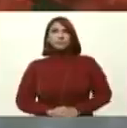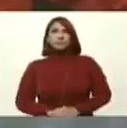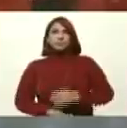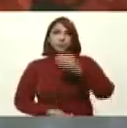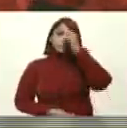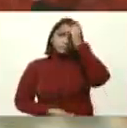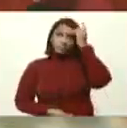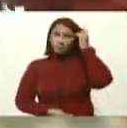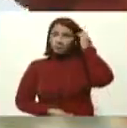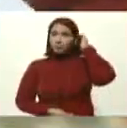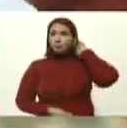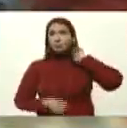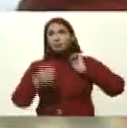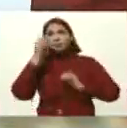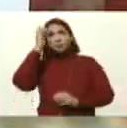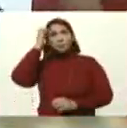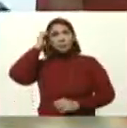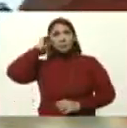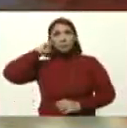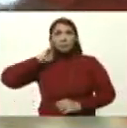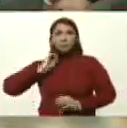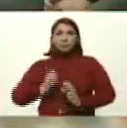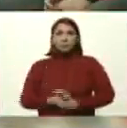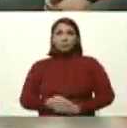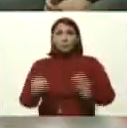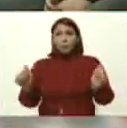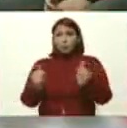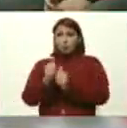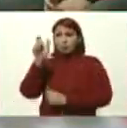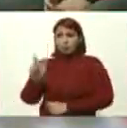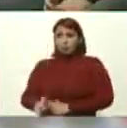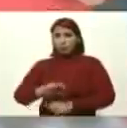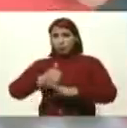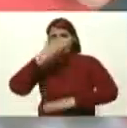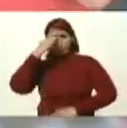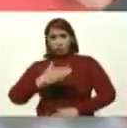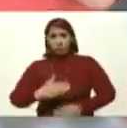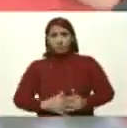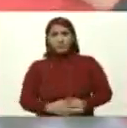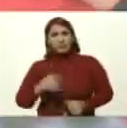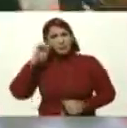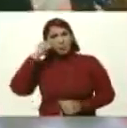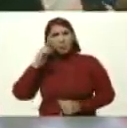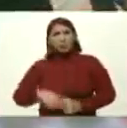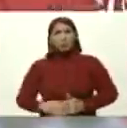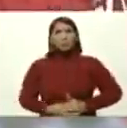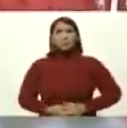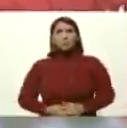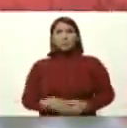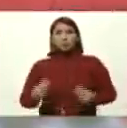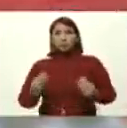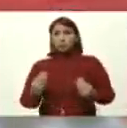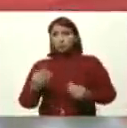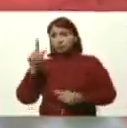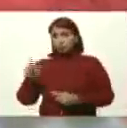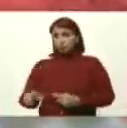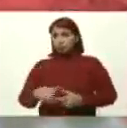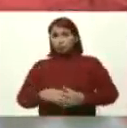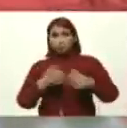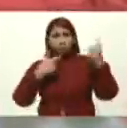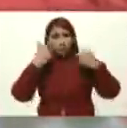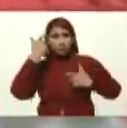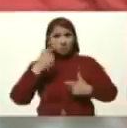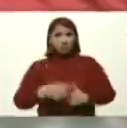con ese capitán histórico que nos recuerda tanto a nuestro comandante